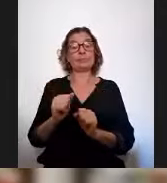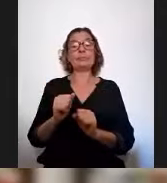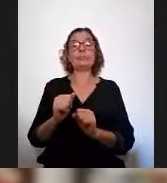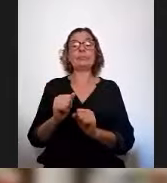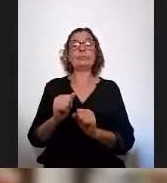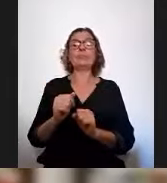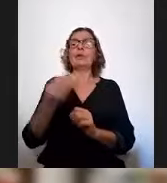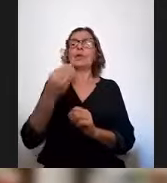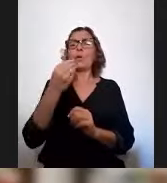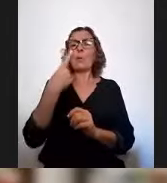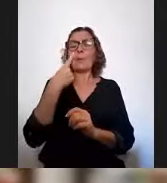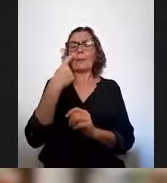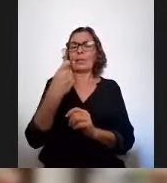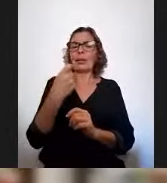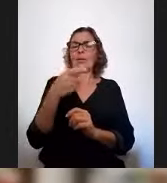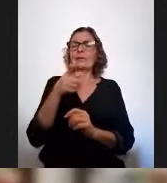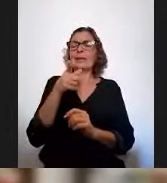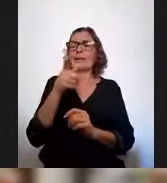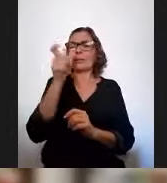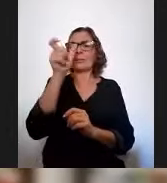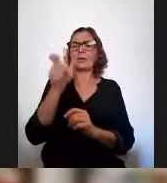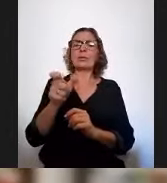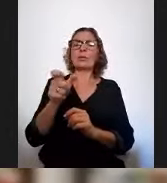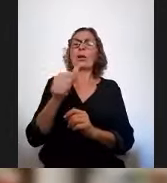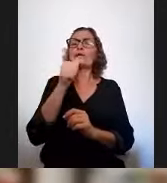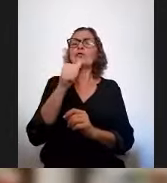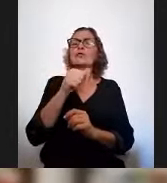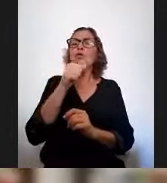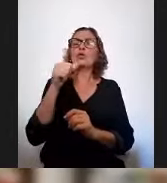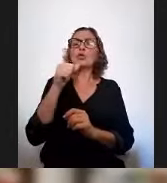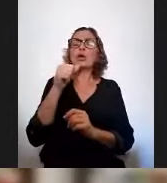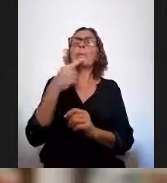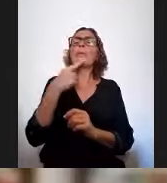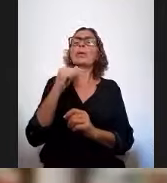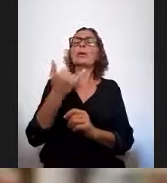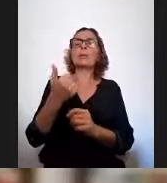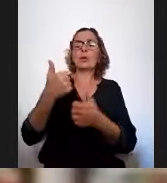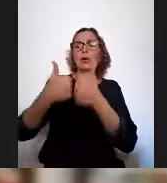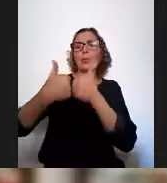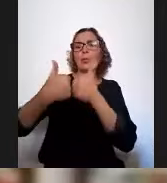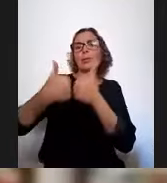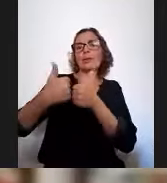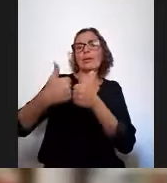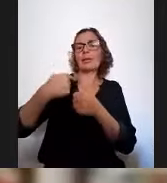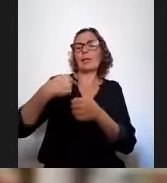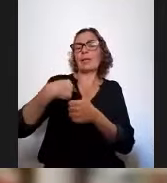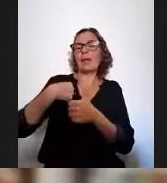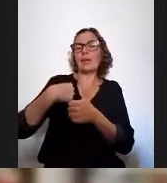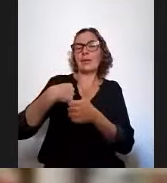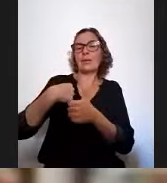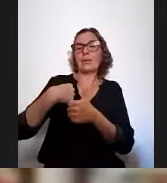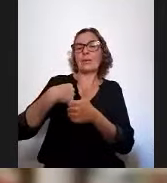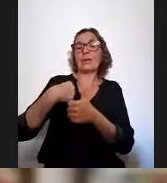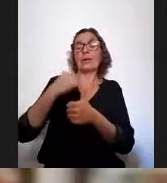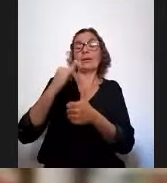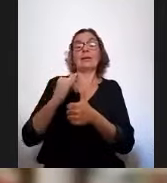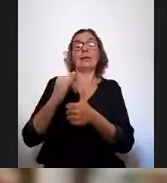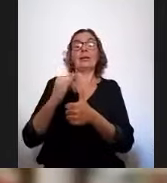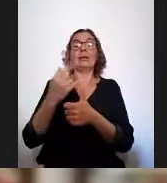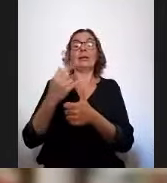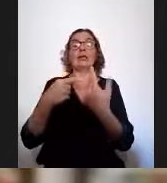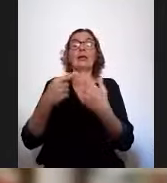¿Cómo identifica a él cuáles son las soluciones que son competencia de mi producto? ¿Sí? Porque una cosa